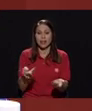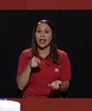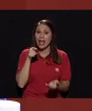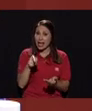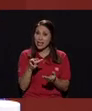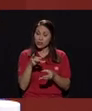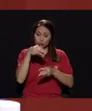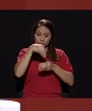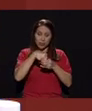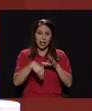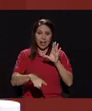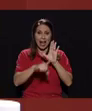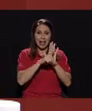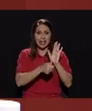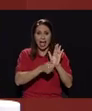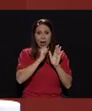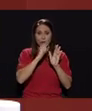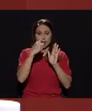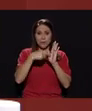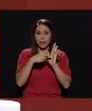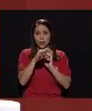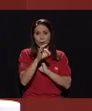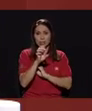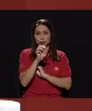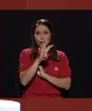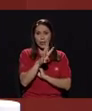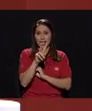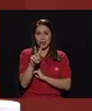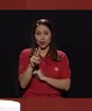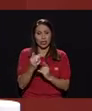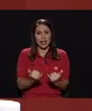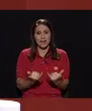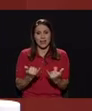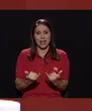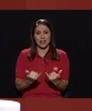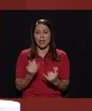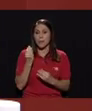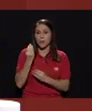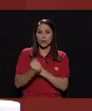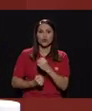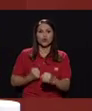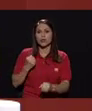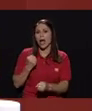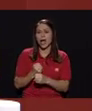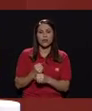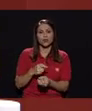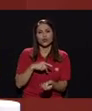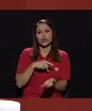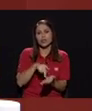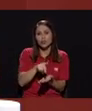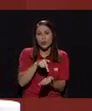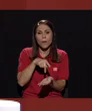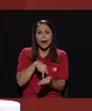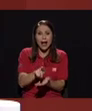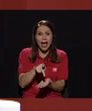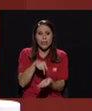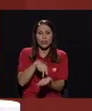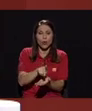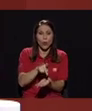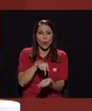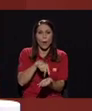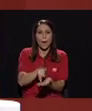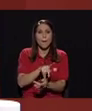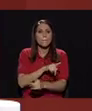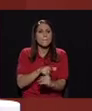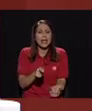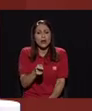Esto está en la ley de aguas del 42, que es la ley vigente. Entonces, durante muchos años se estuvo pagando, pero de